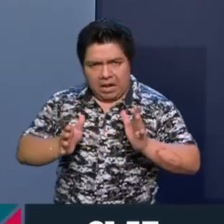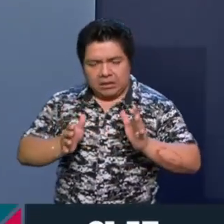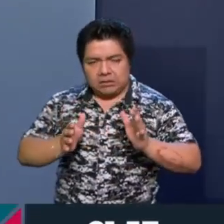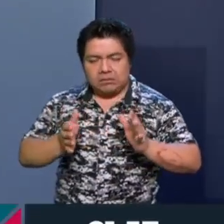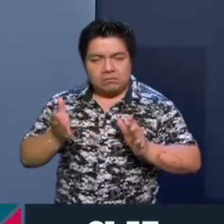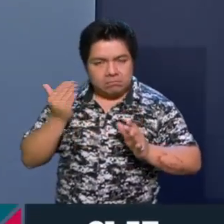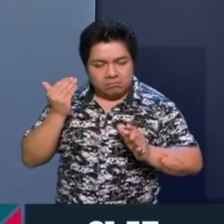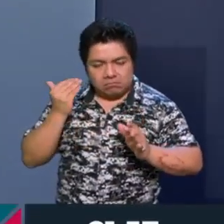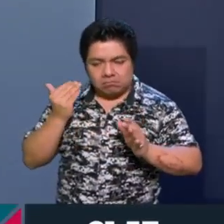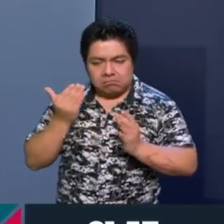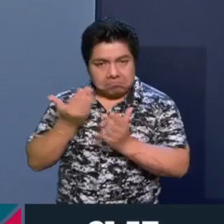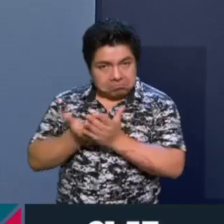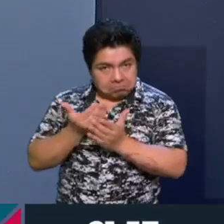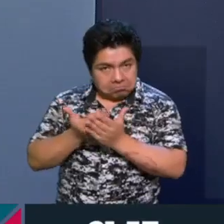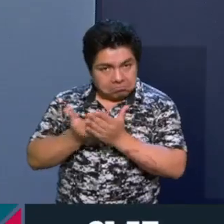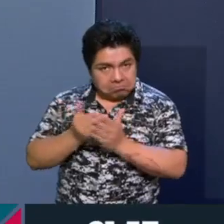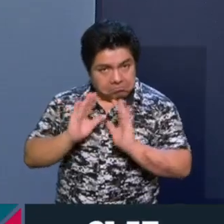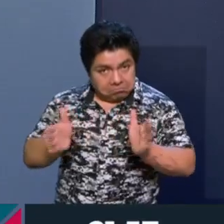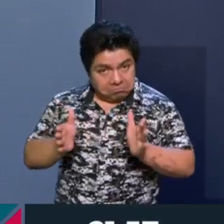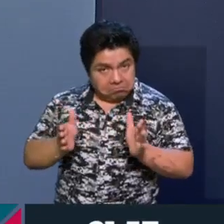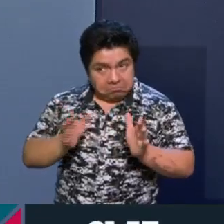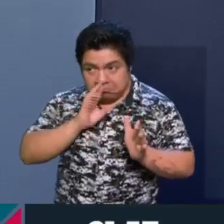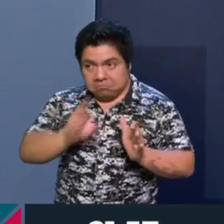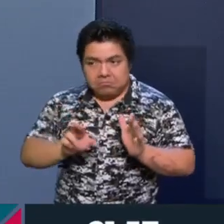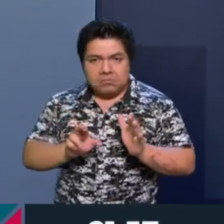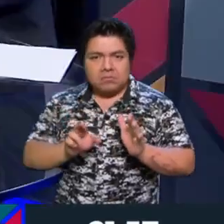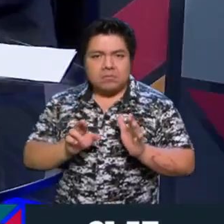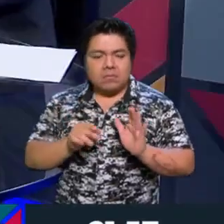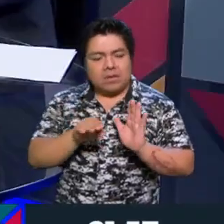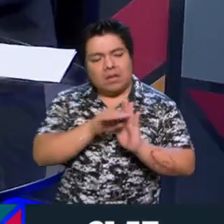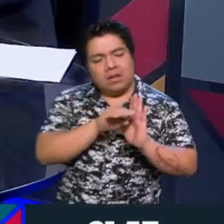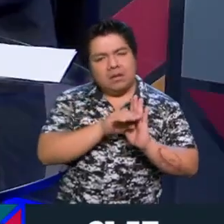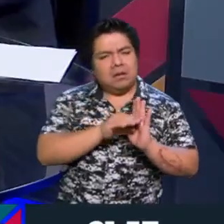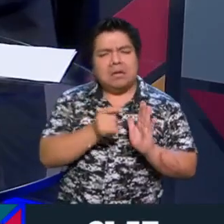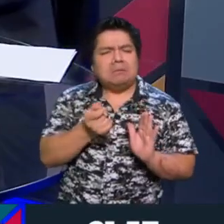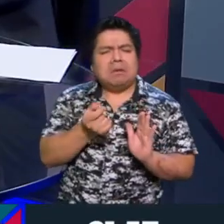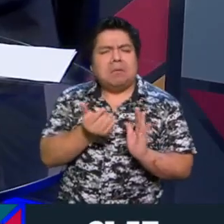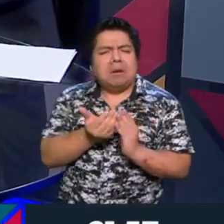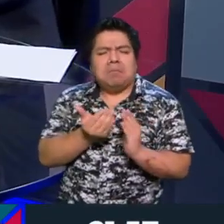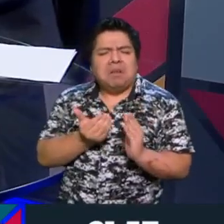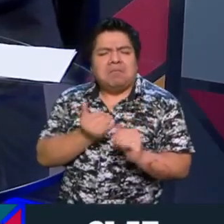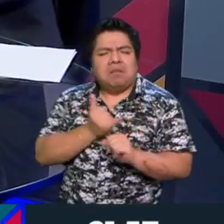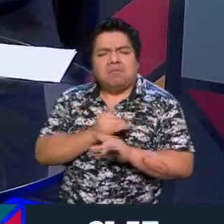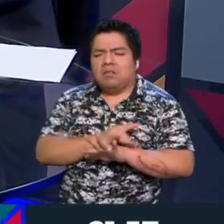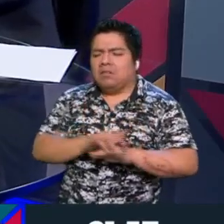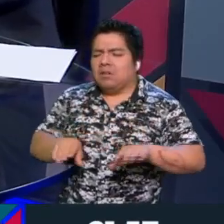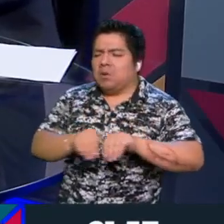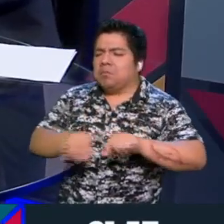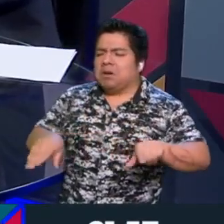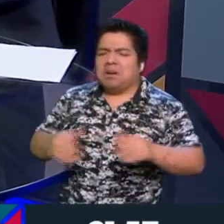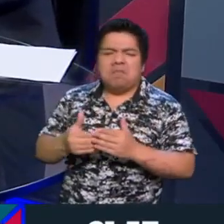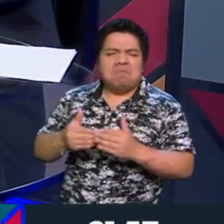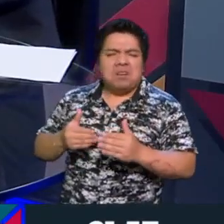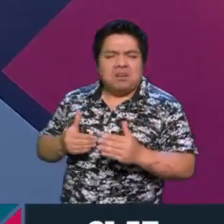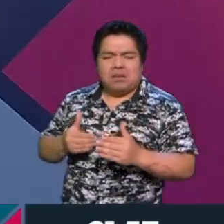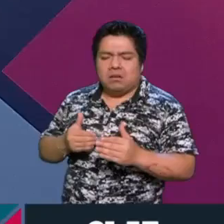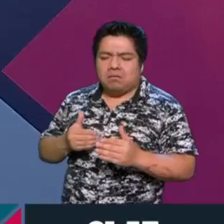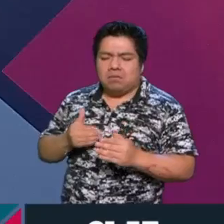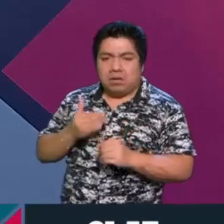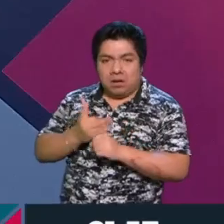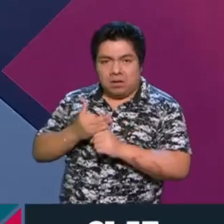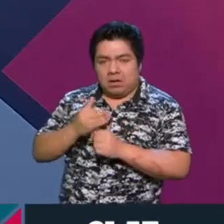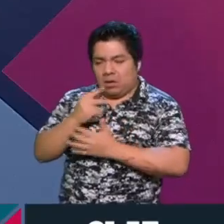existido resultados con este informe? Este informe apenas se da a conocer. Nosotros vamos a hacer